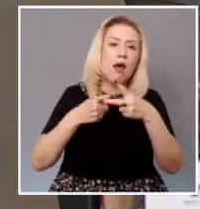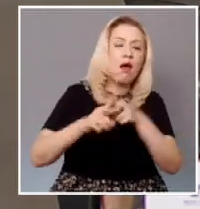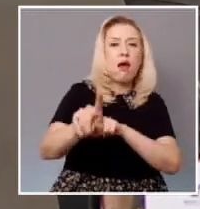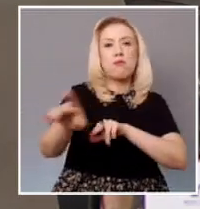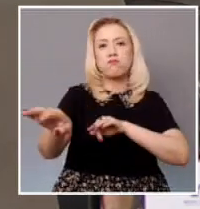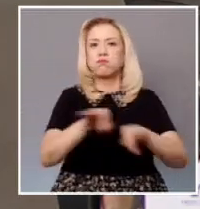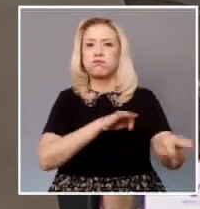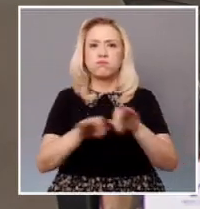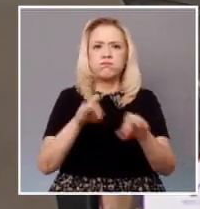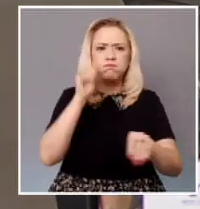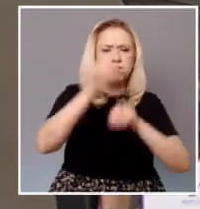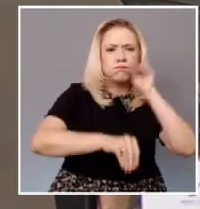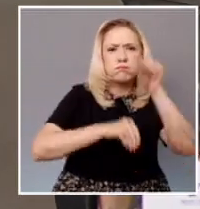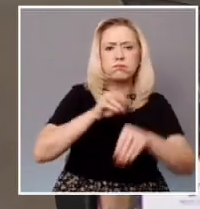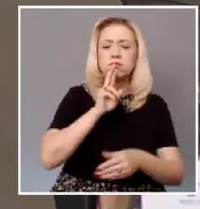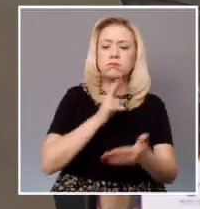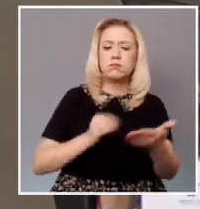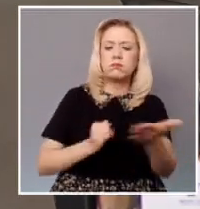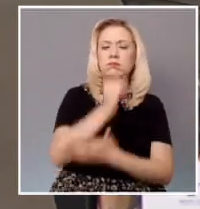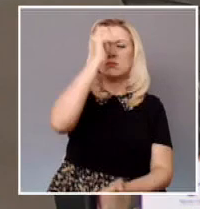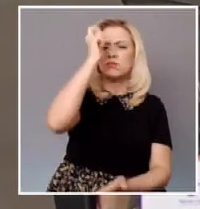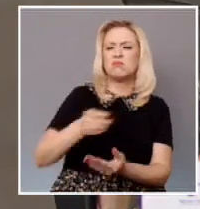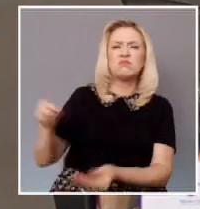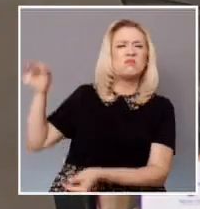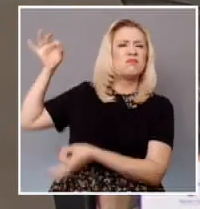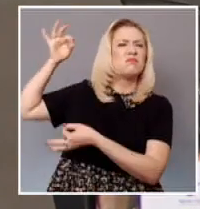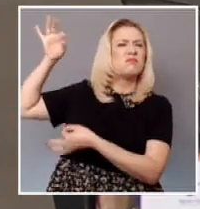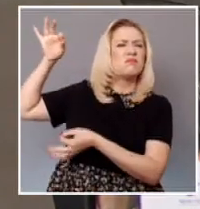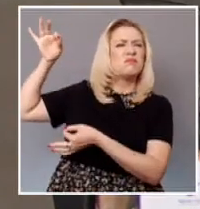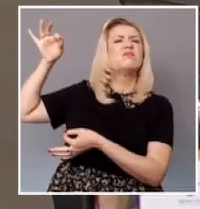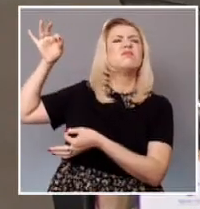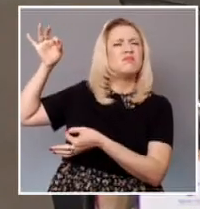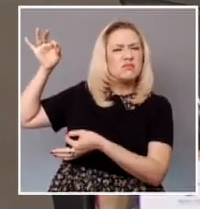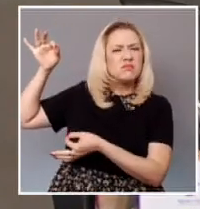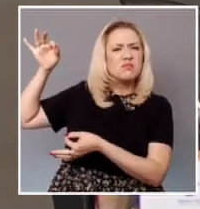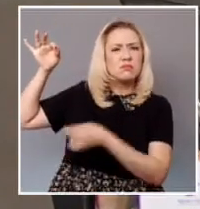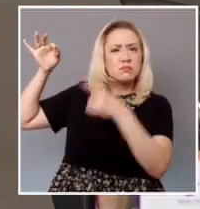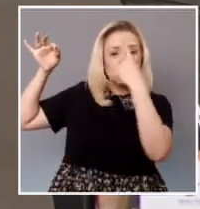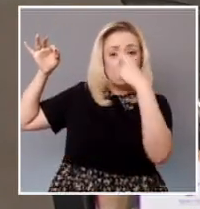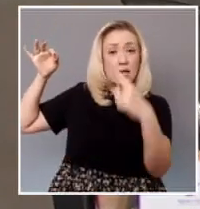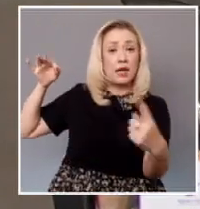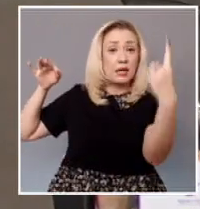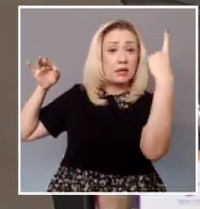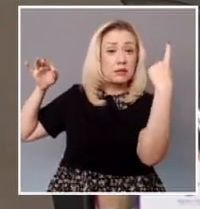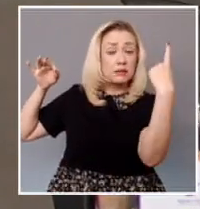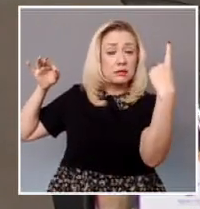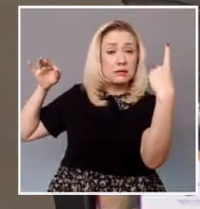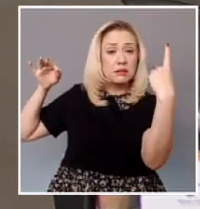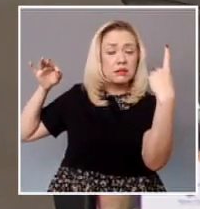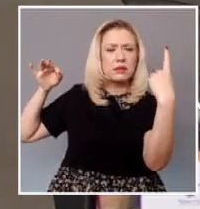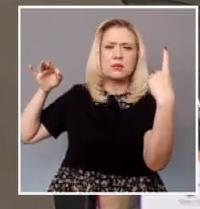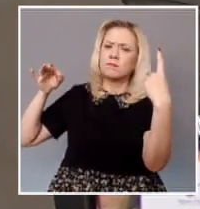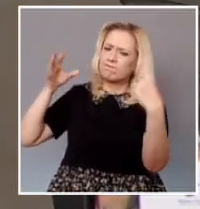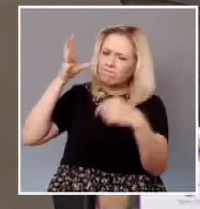y resoluciones tienen como pulsión primera